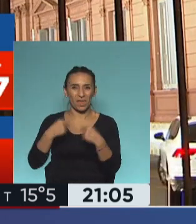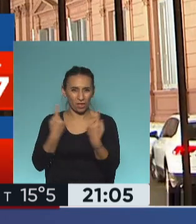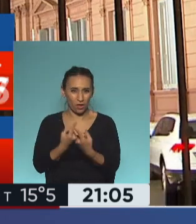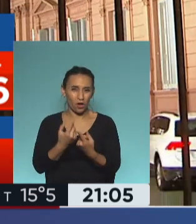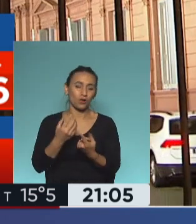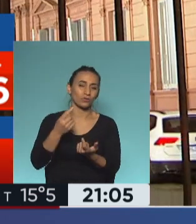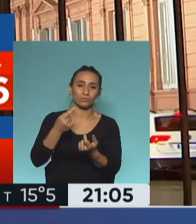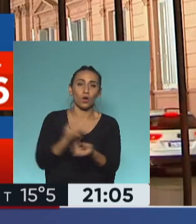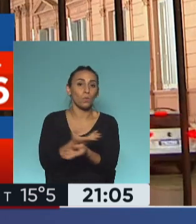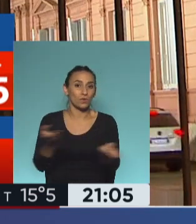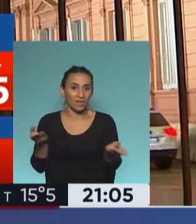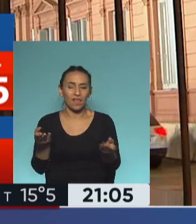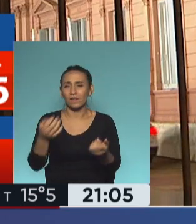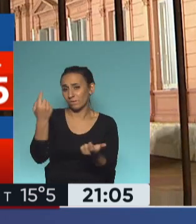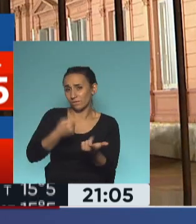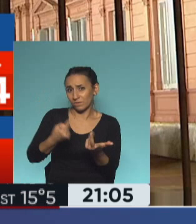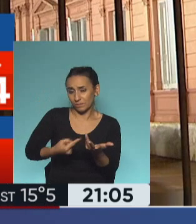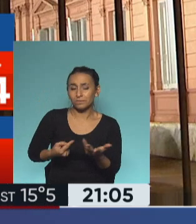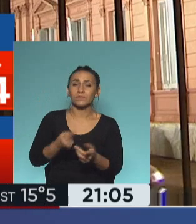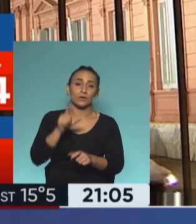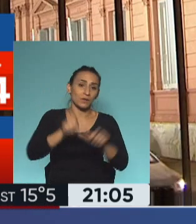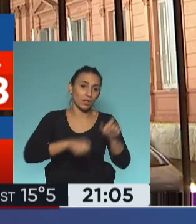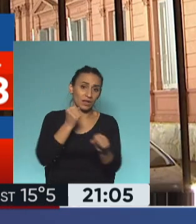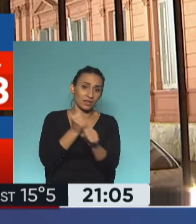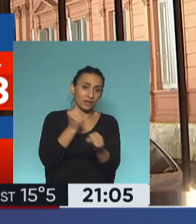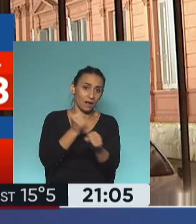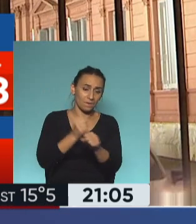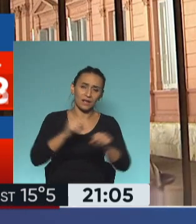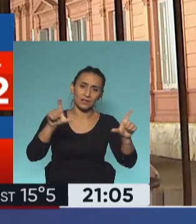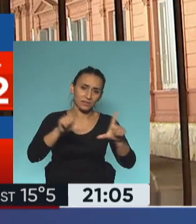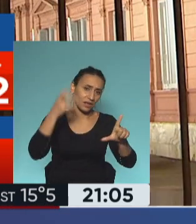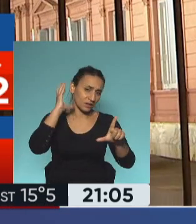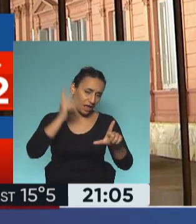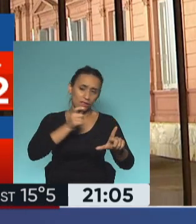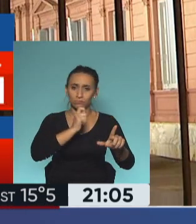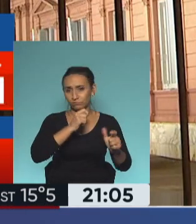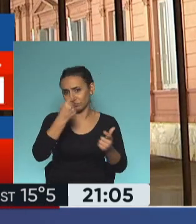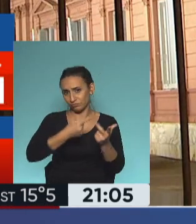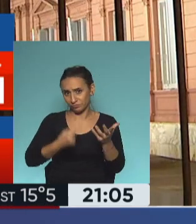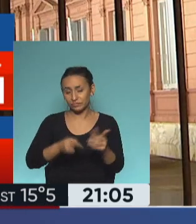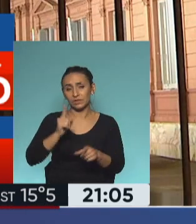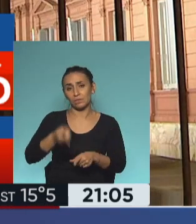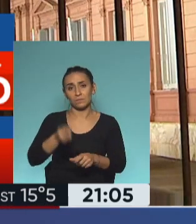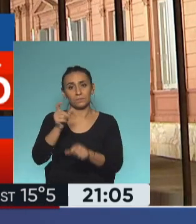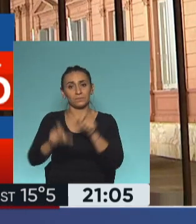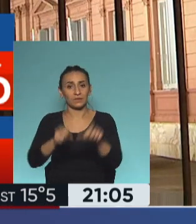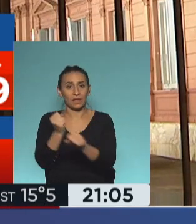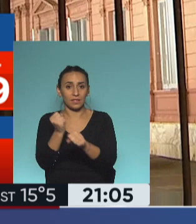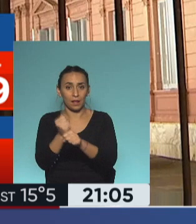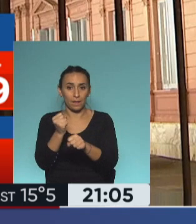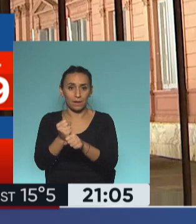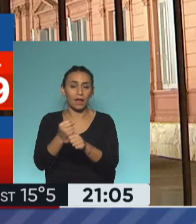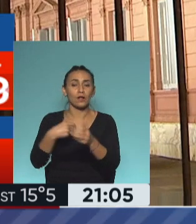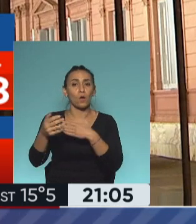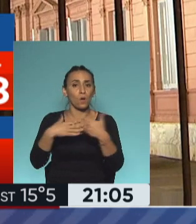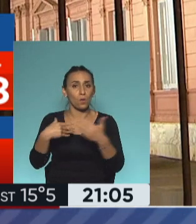merenderos. Las personas que se desempeñan en los servicios de comunicación audiovisuales, radiales y gráficos. El personal afectado en la obra pública